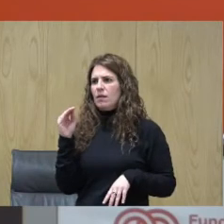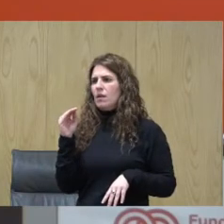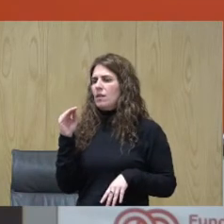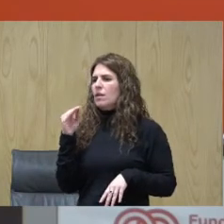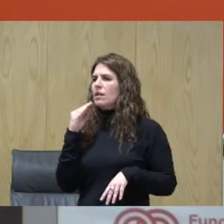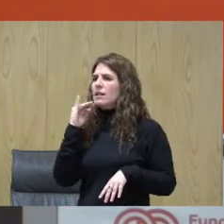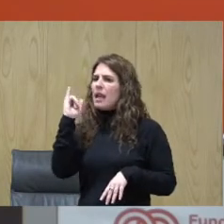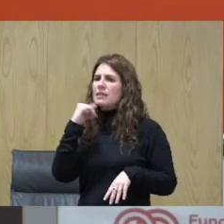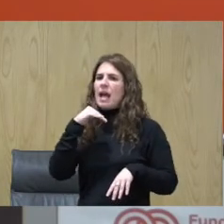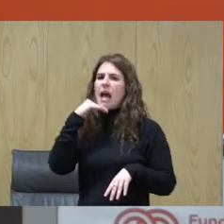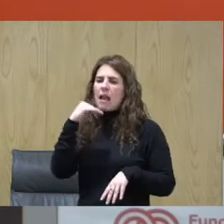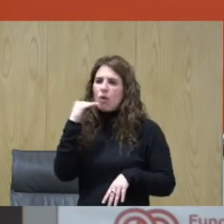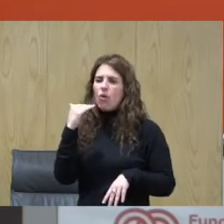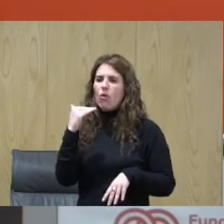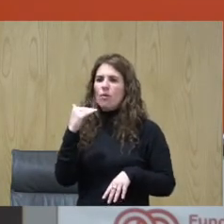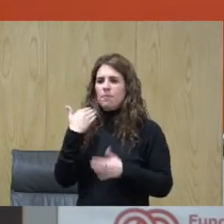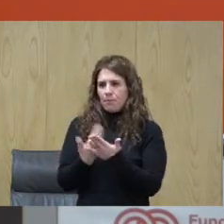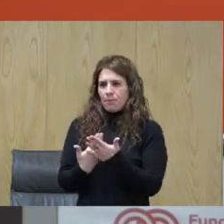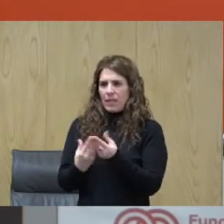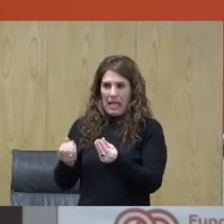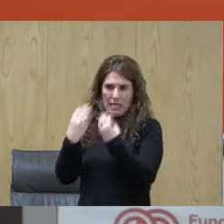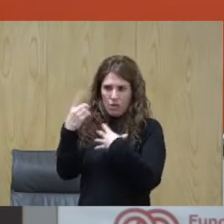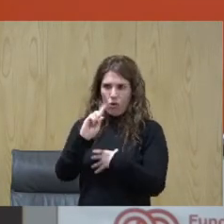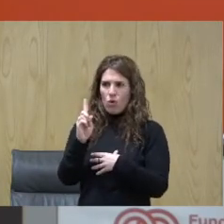expuesto, de a qué consideráis que se debe esa gran